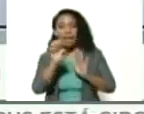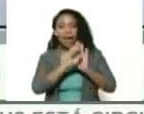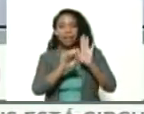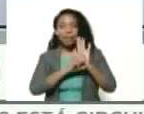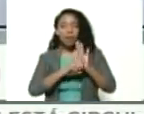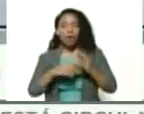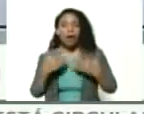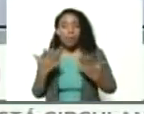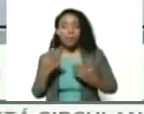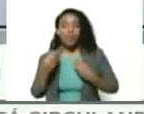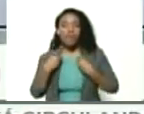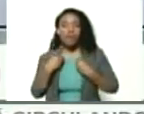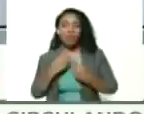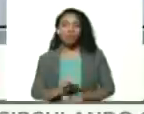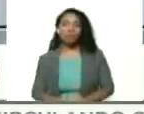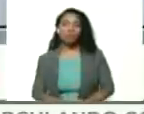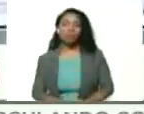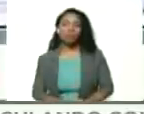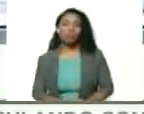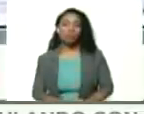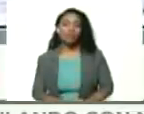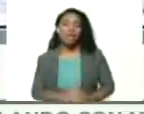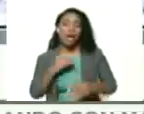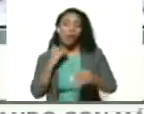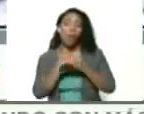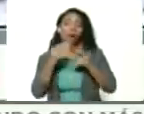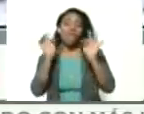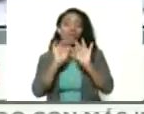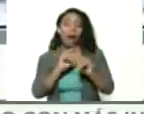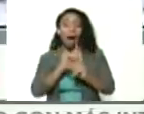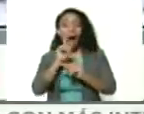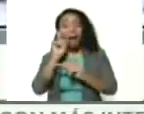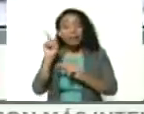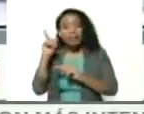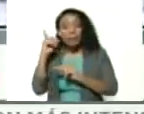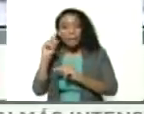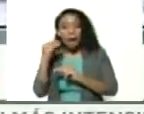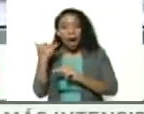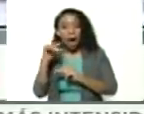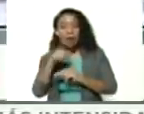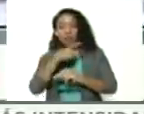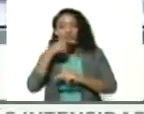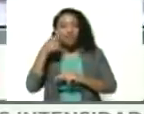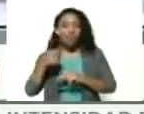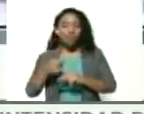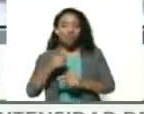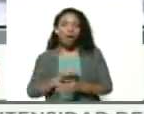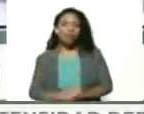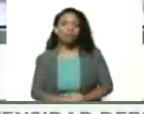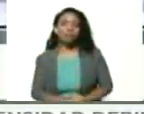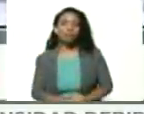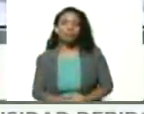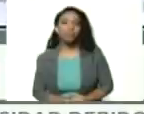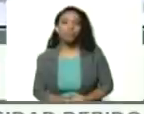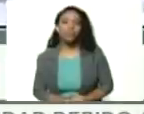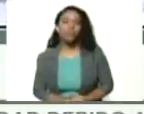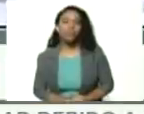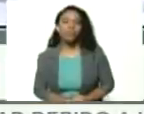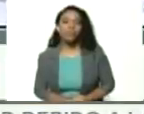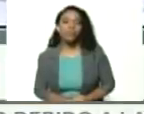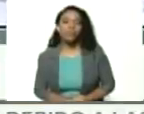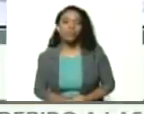hemos vivido. Igualmente por allá apareció en Rusia el